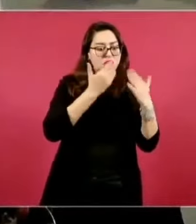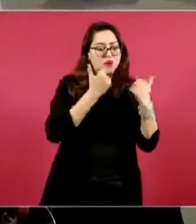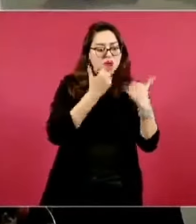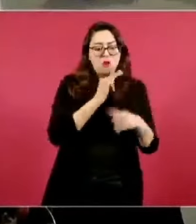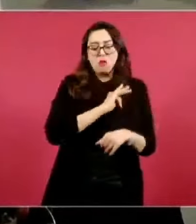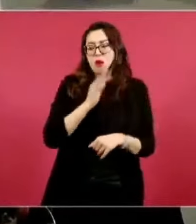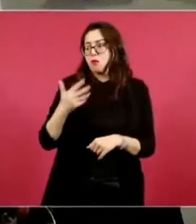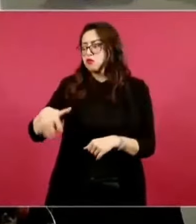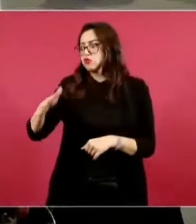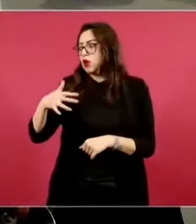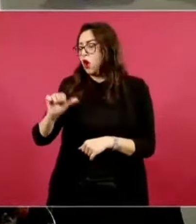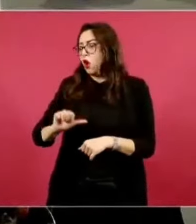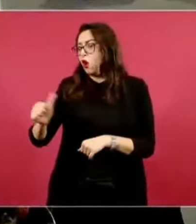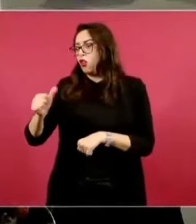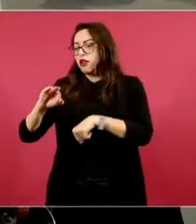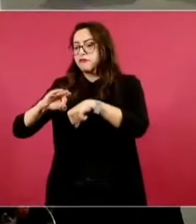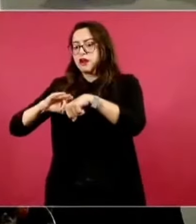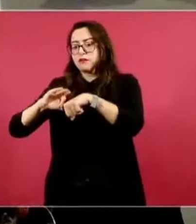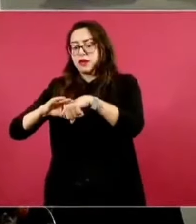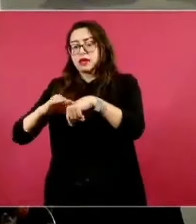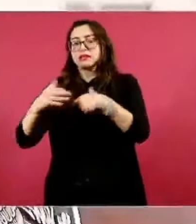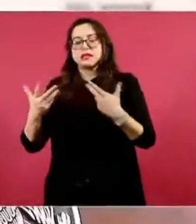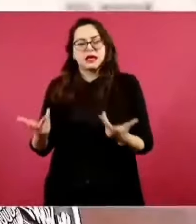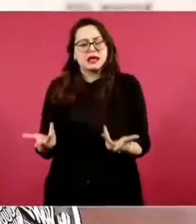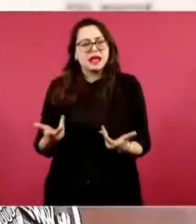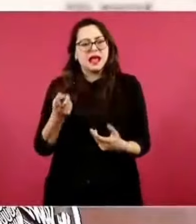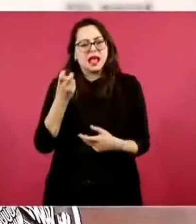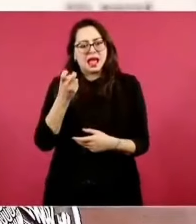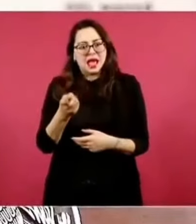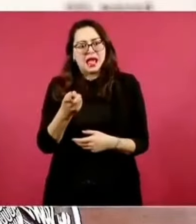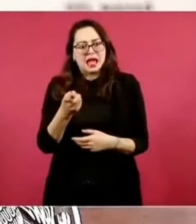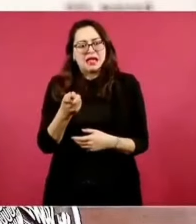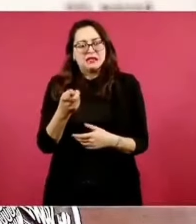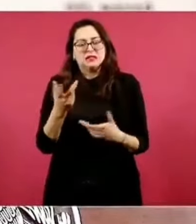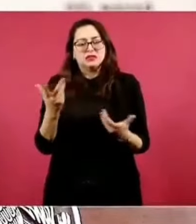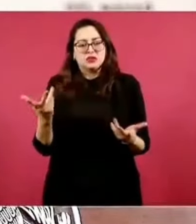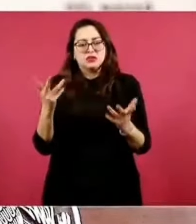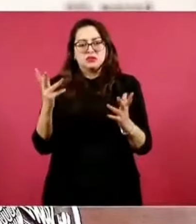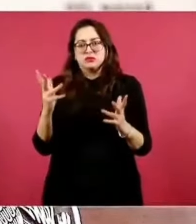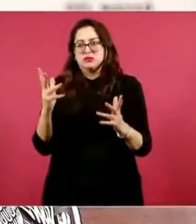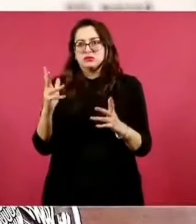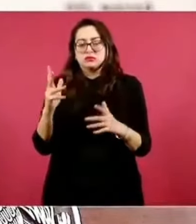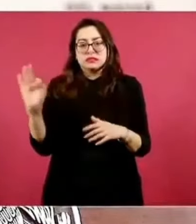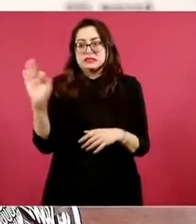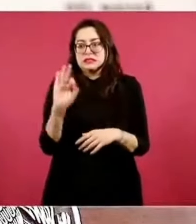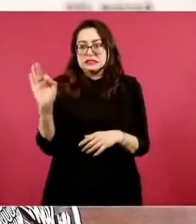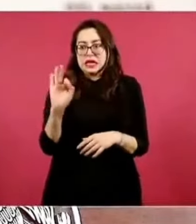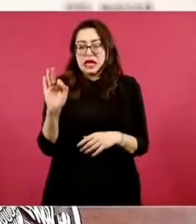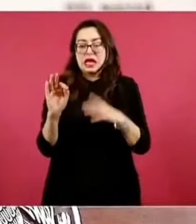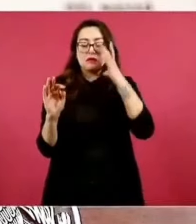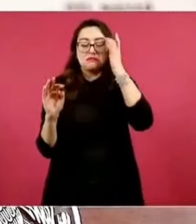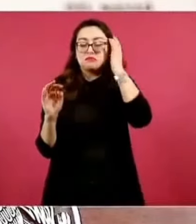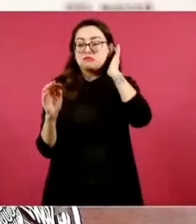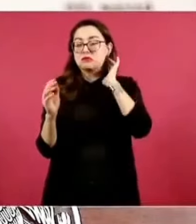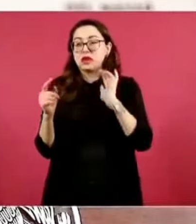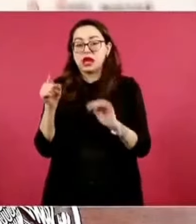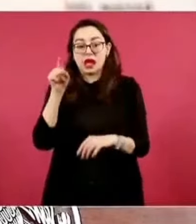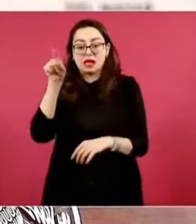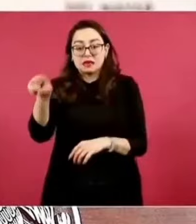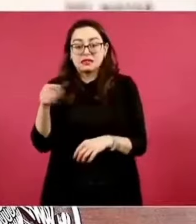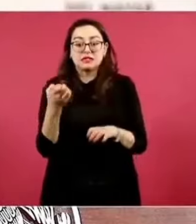que en los casos donde eso ya no puede ocurrir Entonces ya sale de la megafarma y en 48 horas está en en el estado